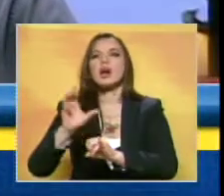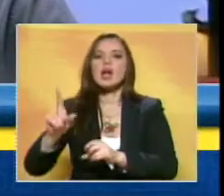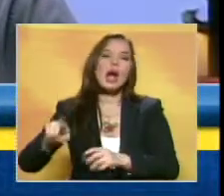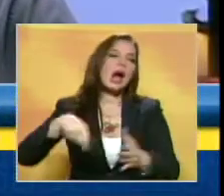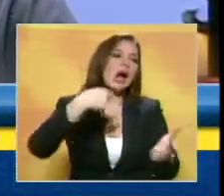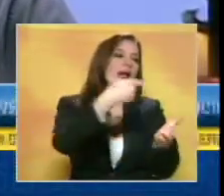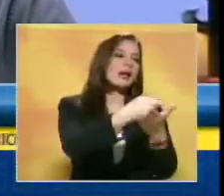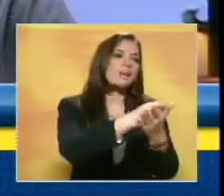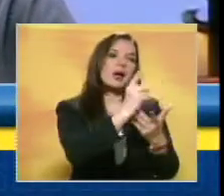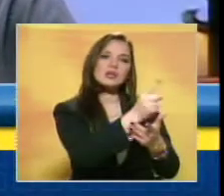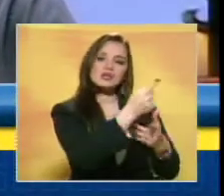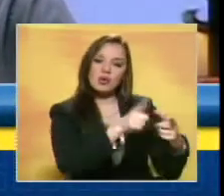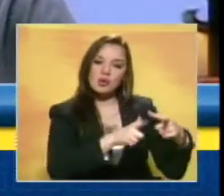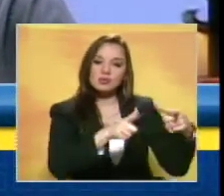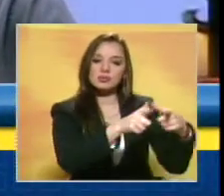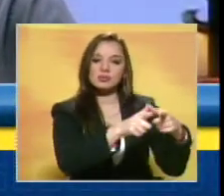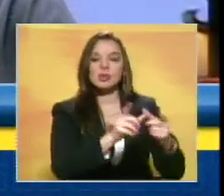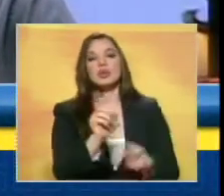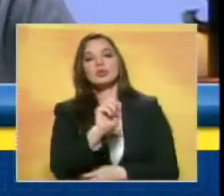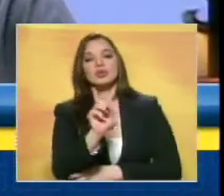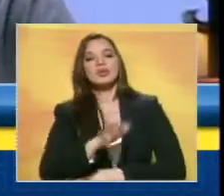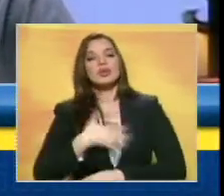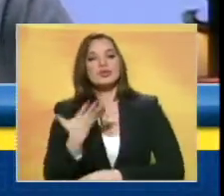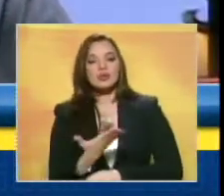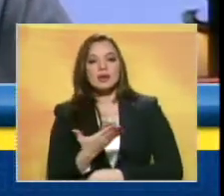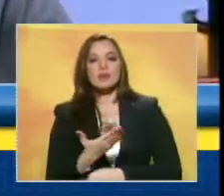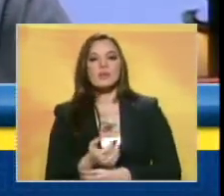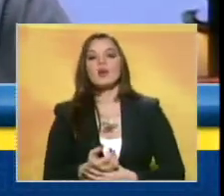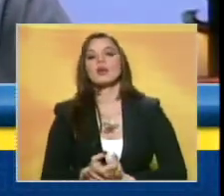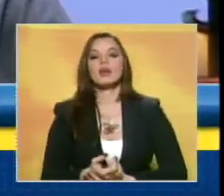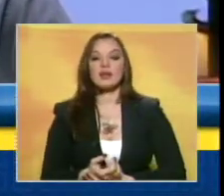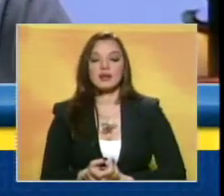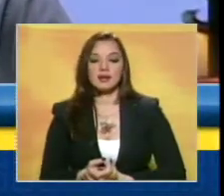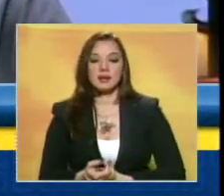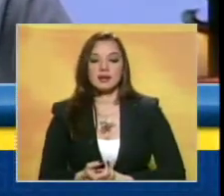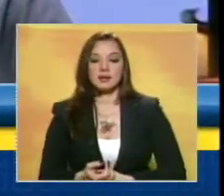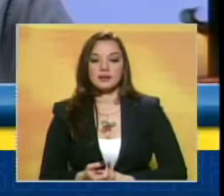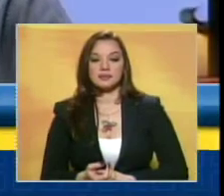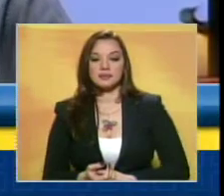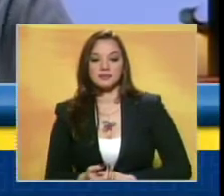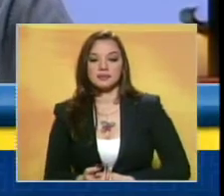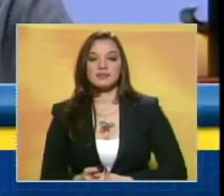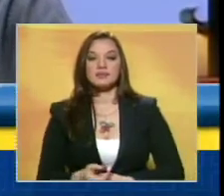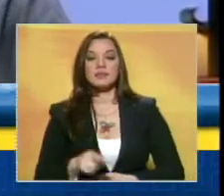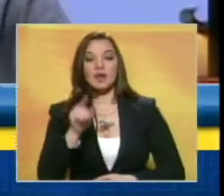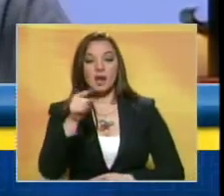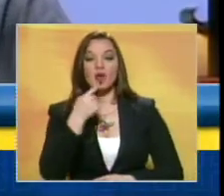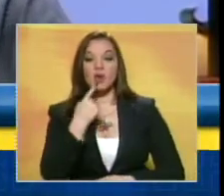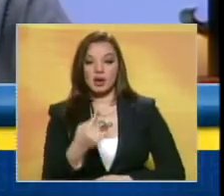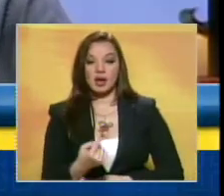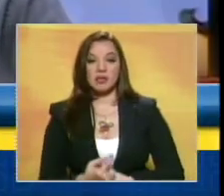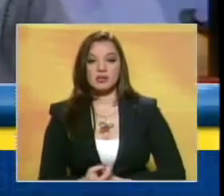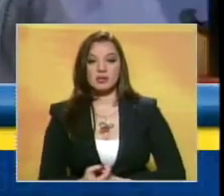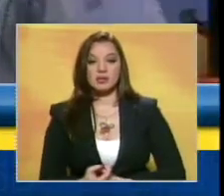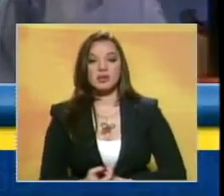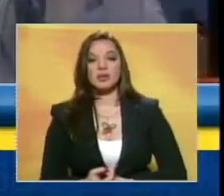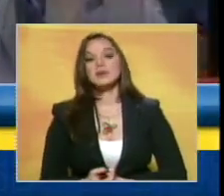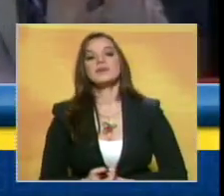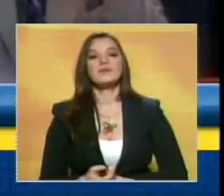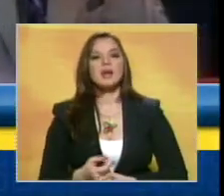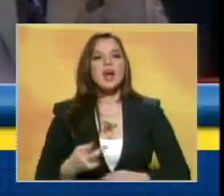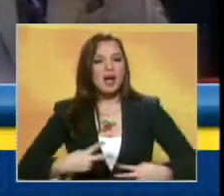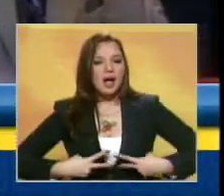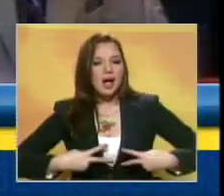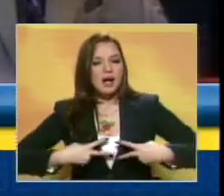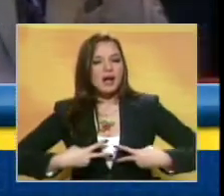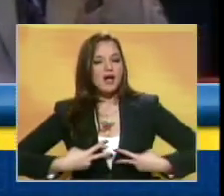En ningún caso podrá privarse a un pueblo de sus propios medios de subsistencia. Y es lo que ha dicho con su valentía que la